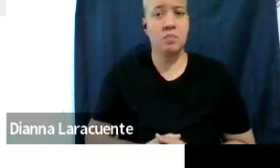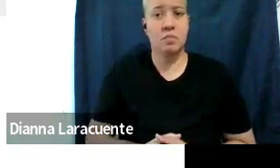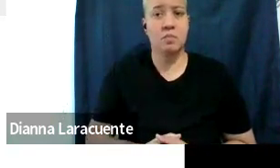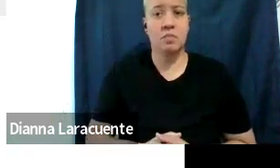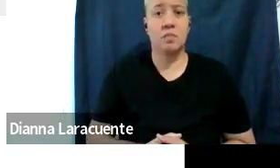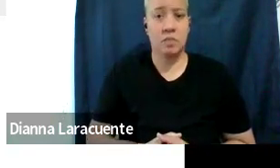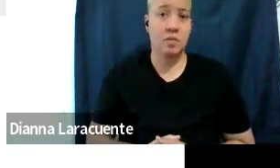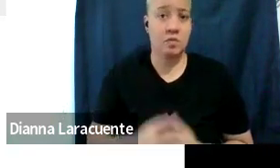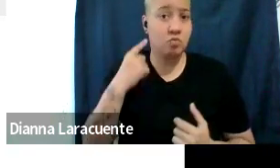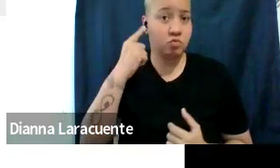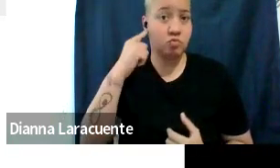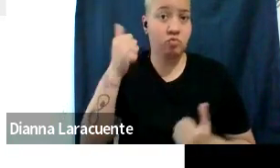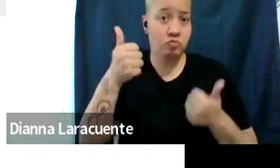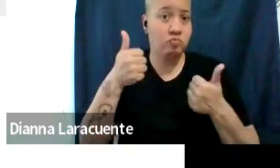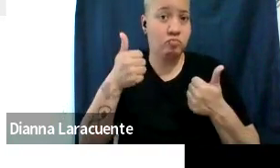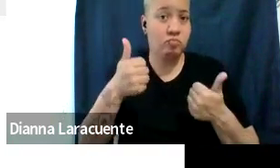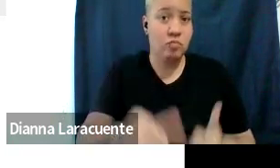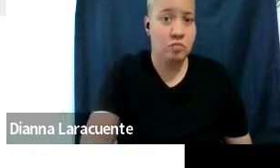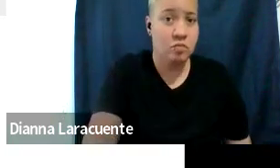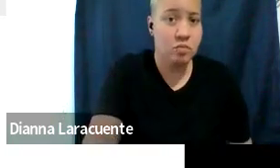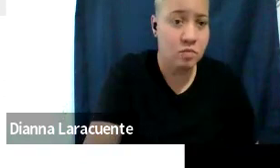No me están oyendo.